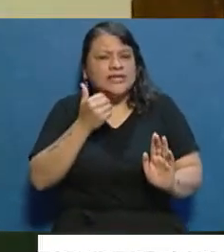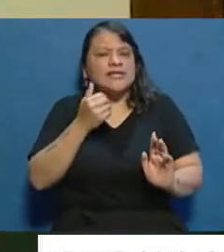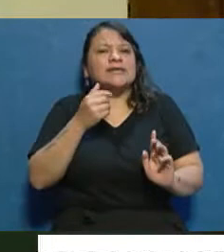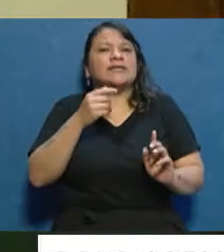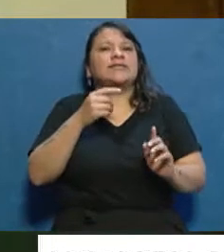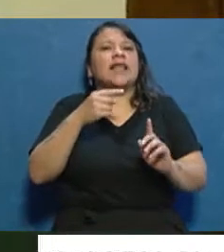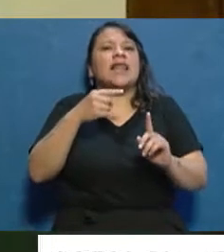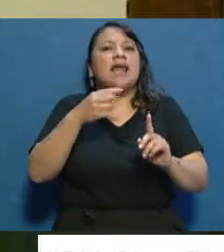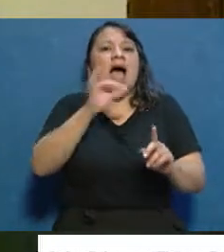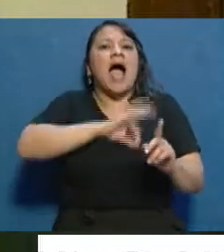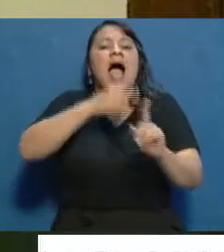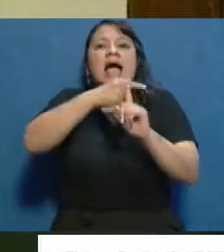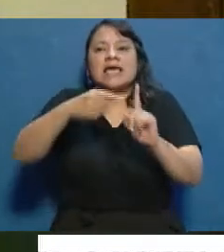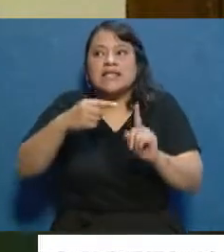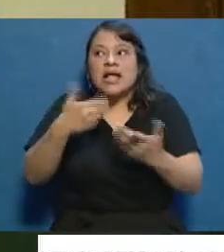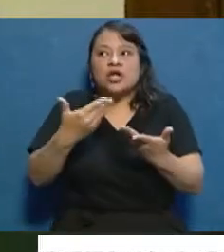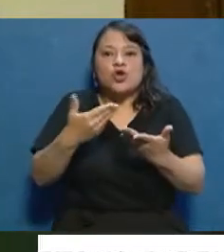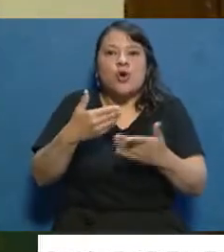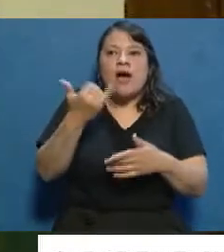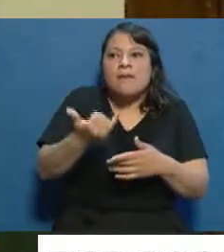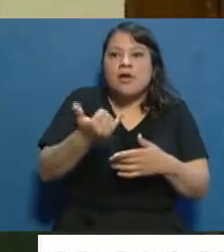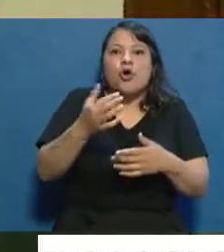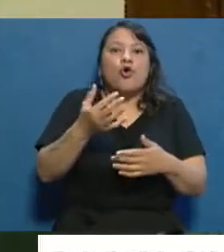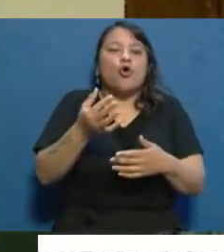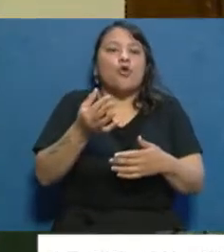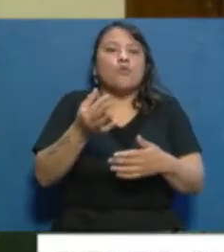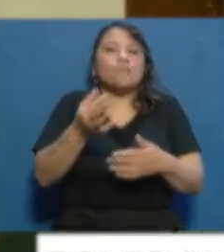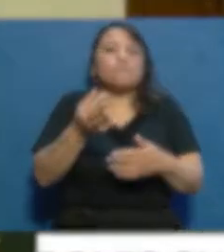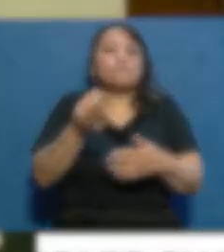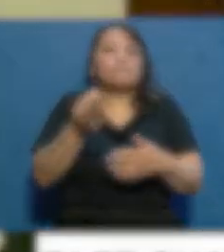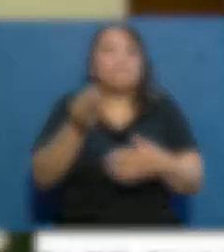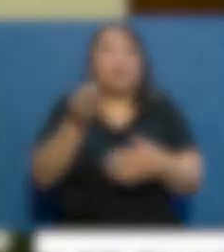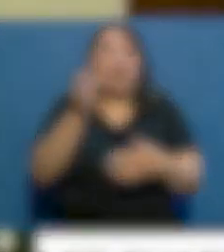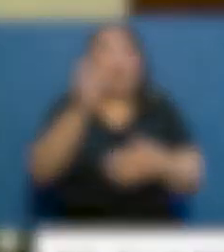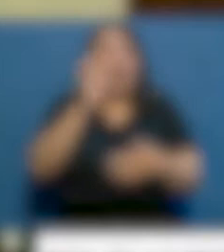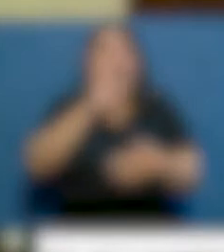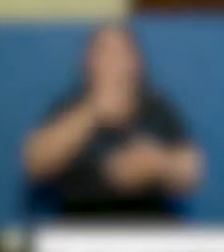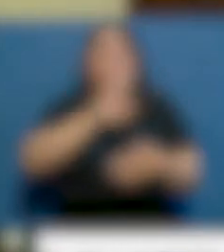que se pueda haber cualquier tipo de aumento al personal público.